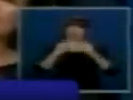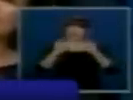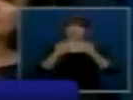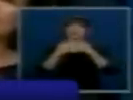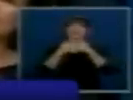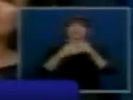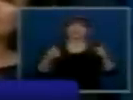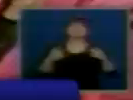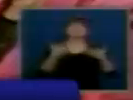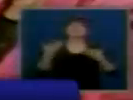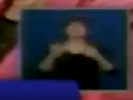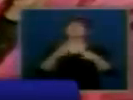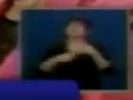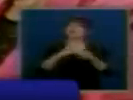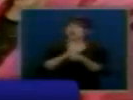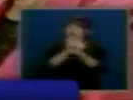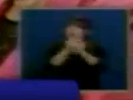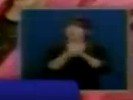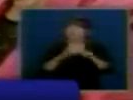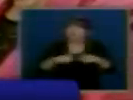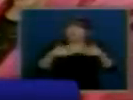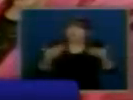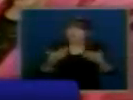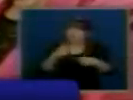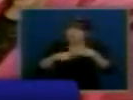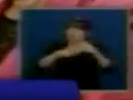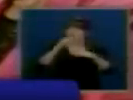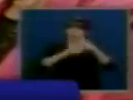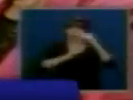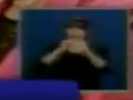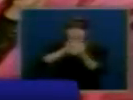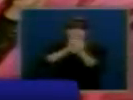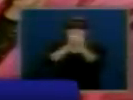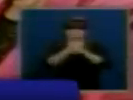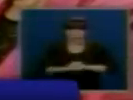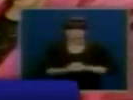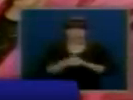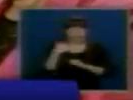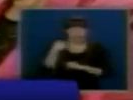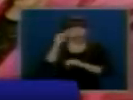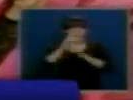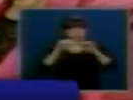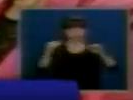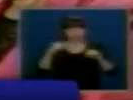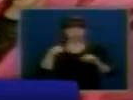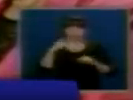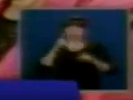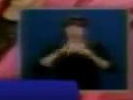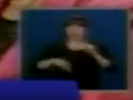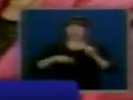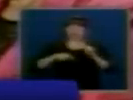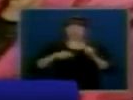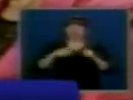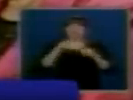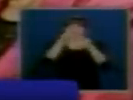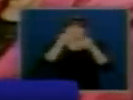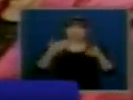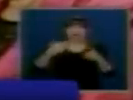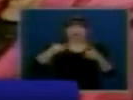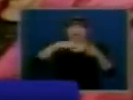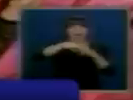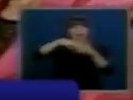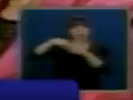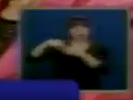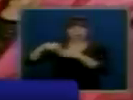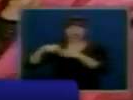lo que vamos a cambiar y cómo construiremos el cambio. Advierto, sin embargo, que no puedo dejar de señalar los obstáculos y las resistencias que